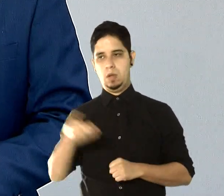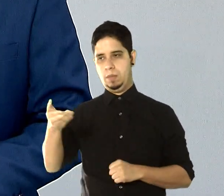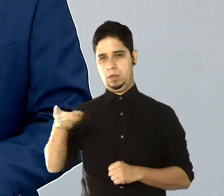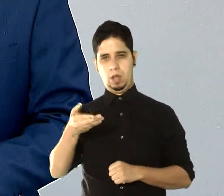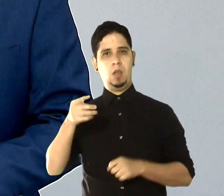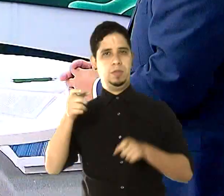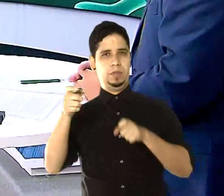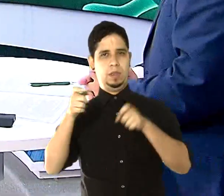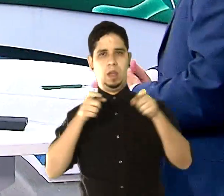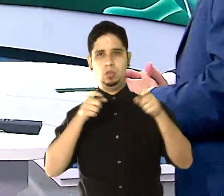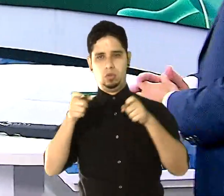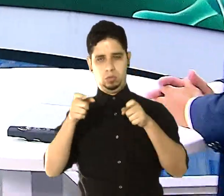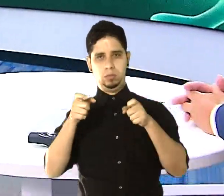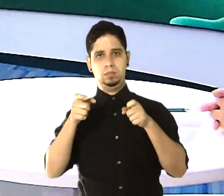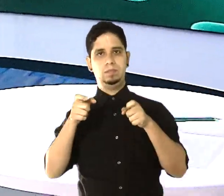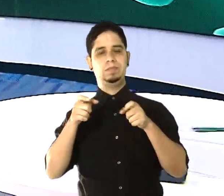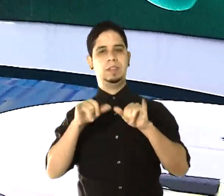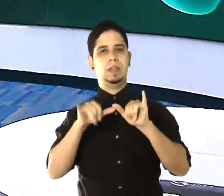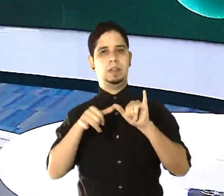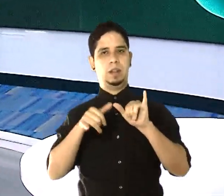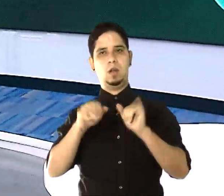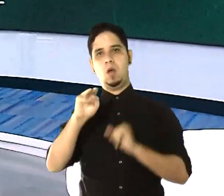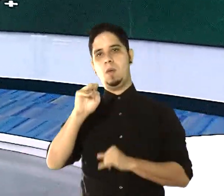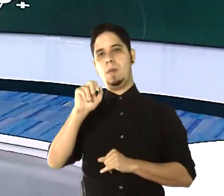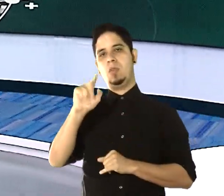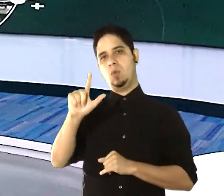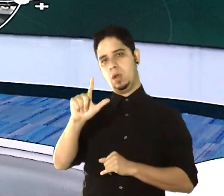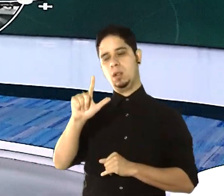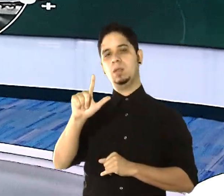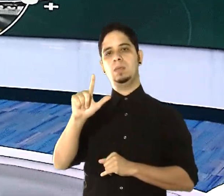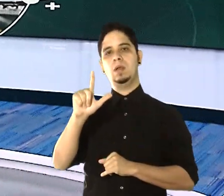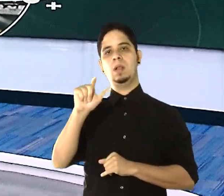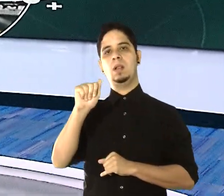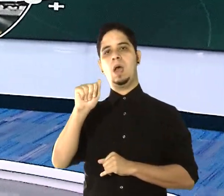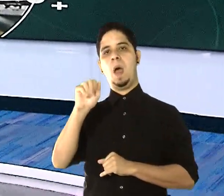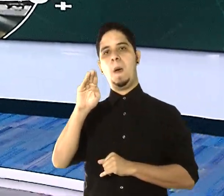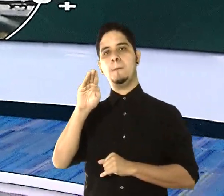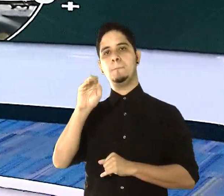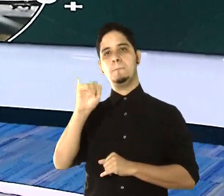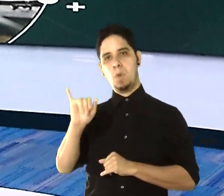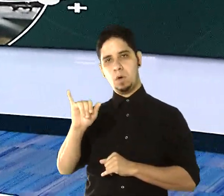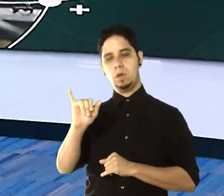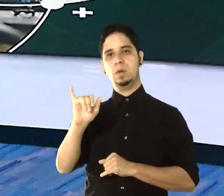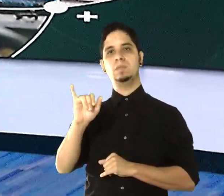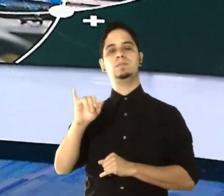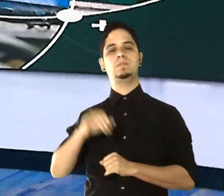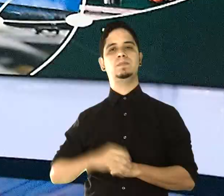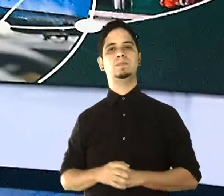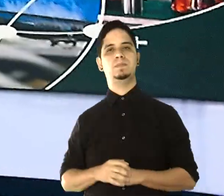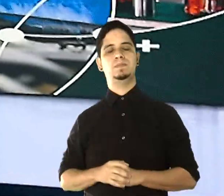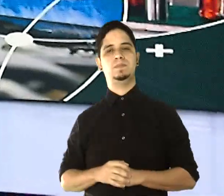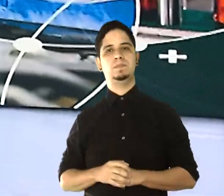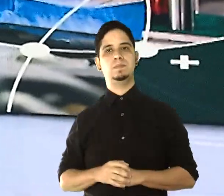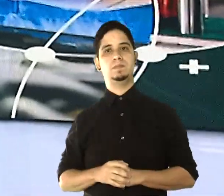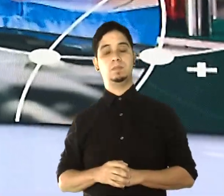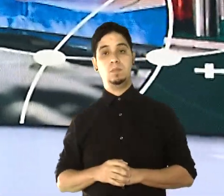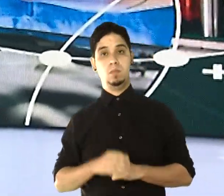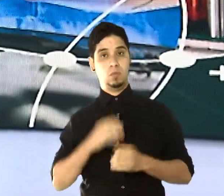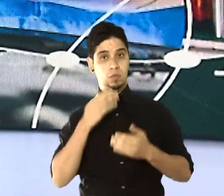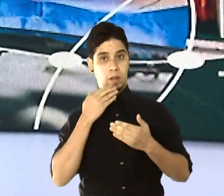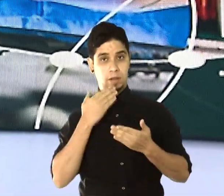ejecutivo de esta entidad, el ingeniero Manuel Lavoy Rivera. Muchas gracias por estar con nosotros. Muchas gracias, Félix, y gracias